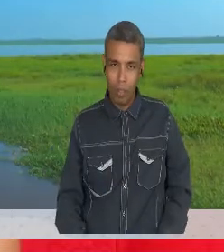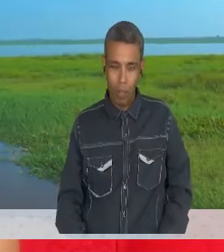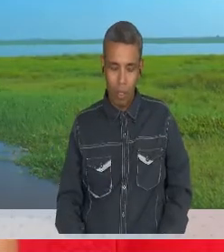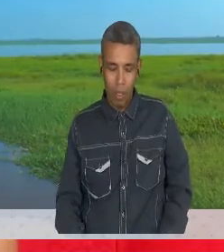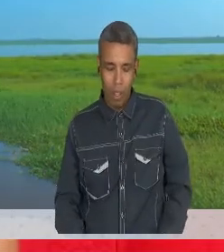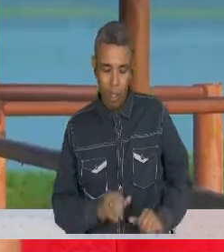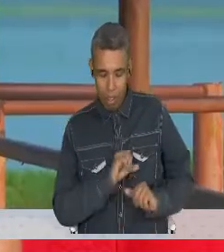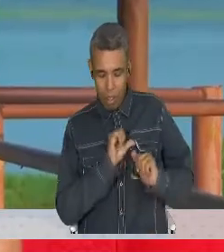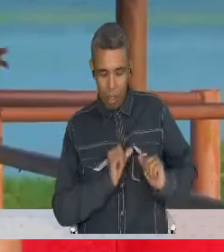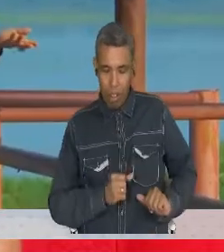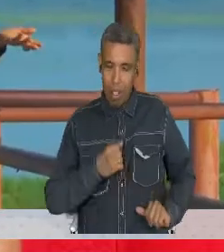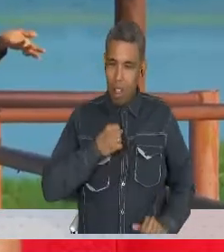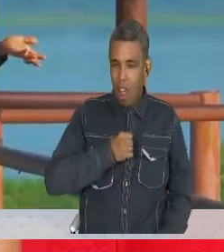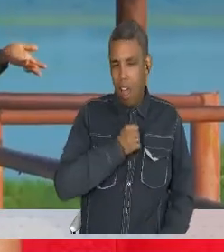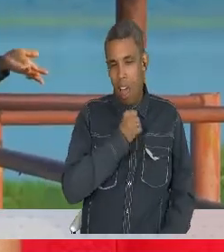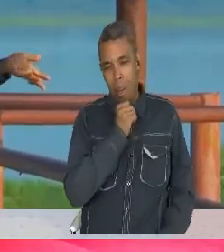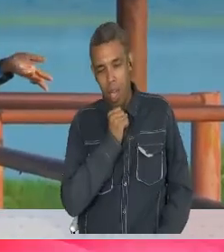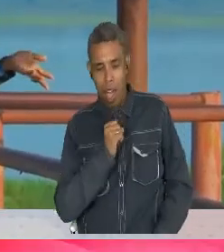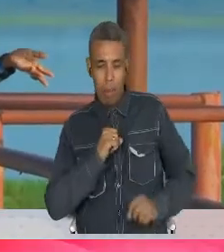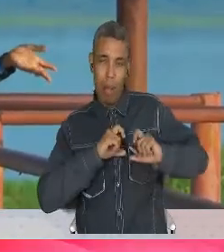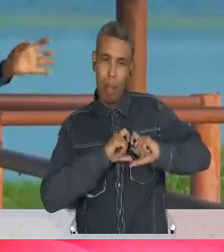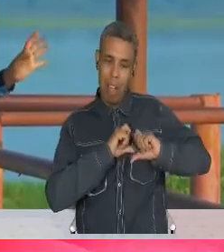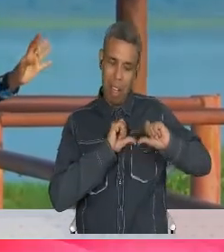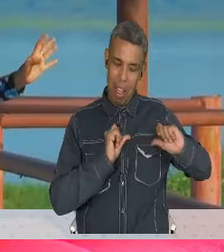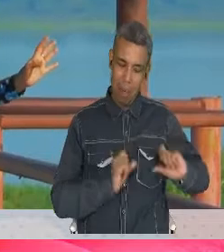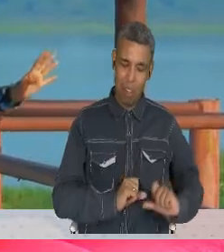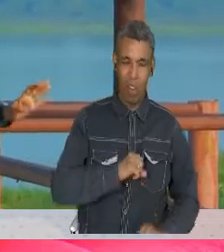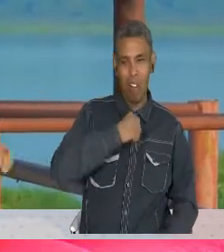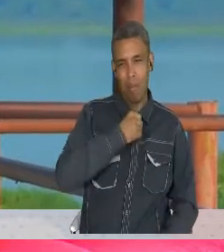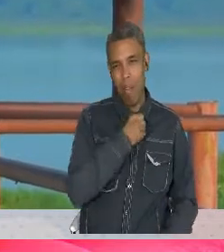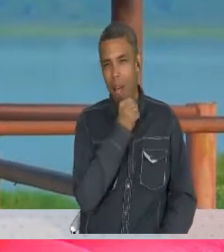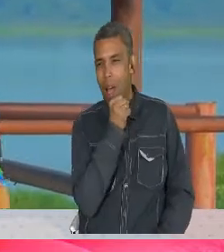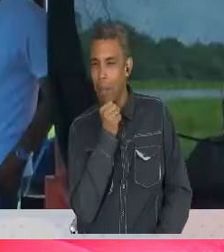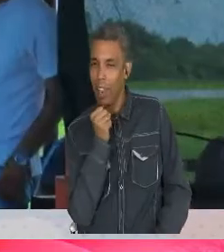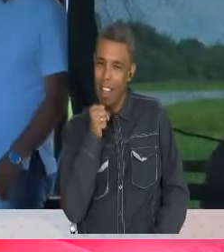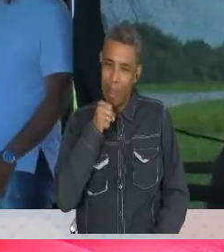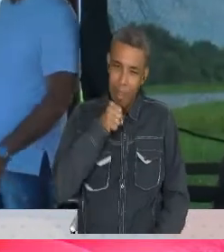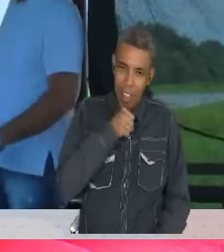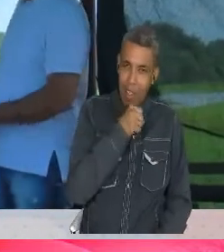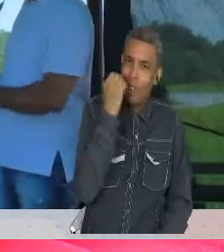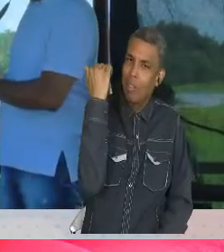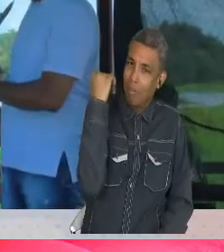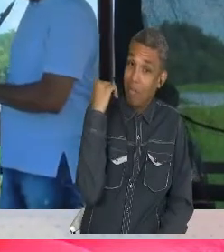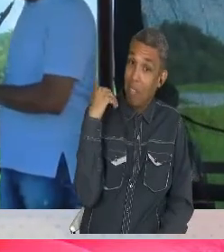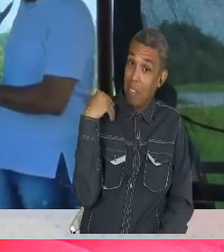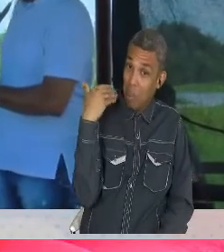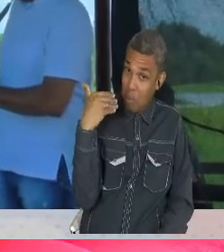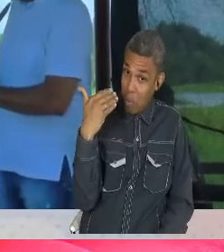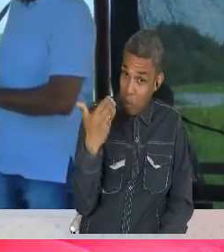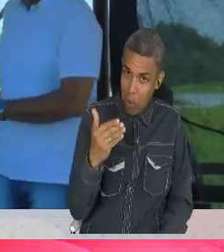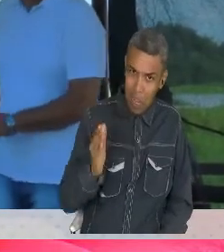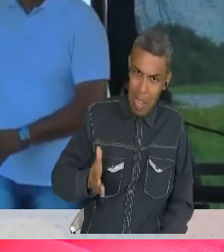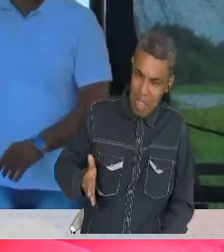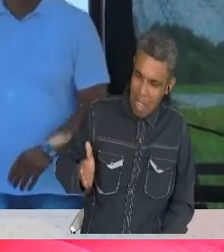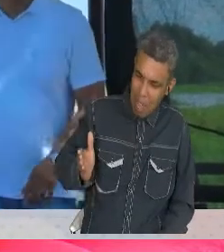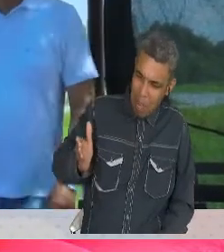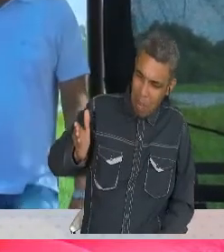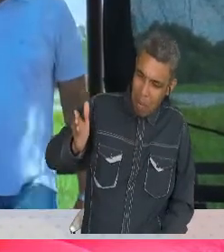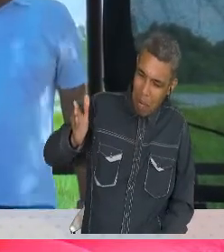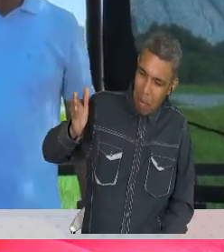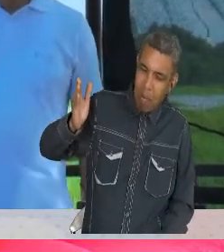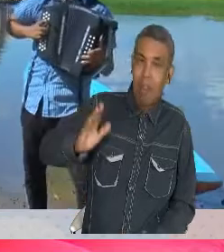decíamos nosotros, con la música para planchar, y luego ya incursioné en el género vallenato porque pasé a